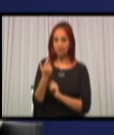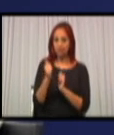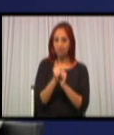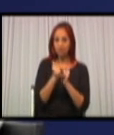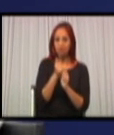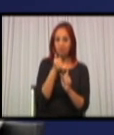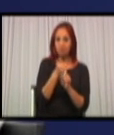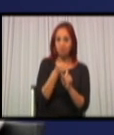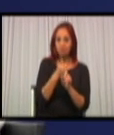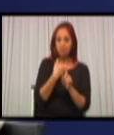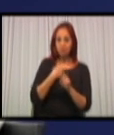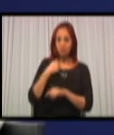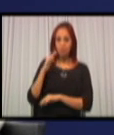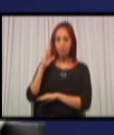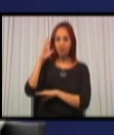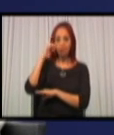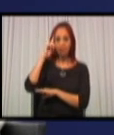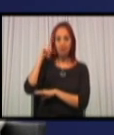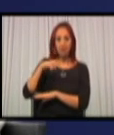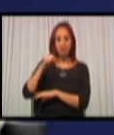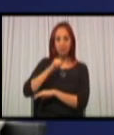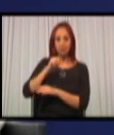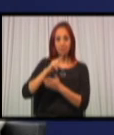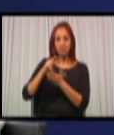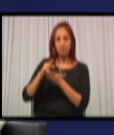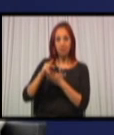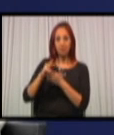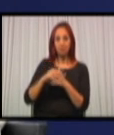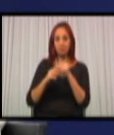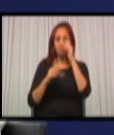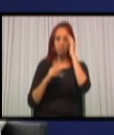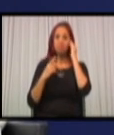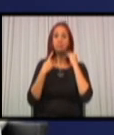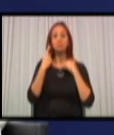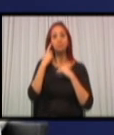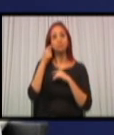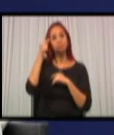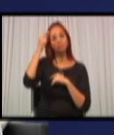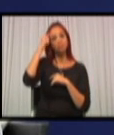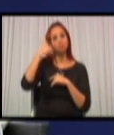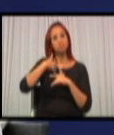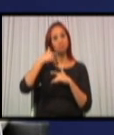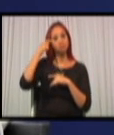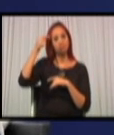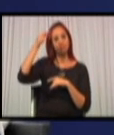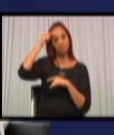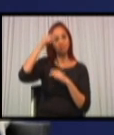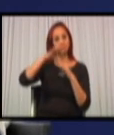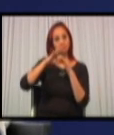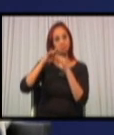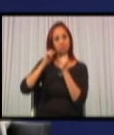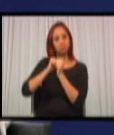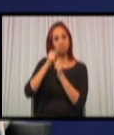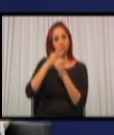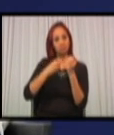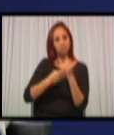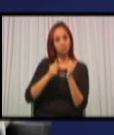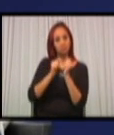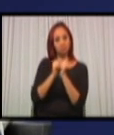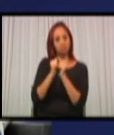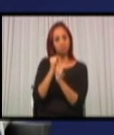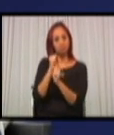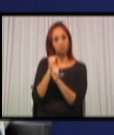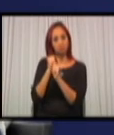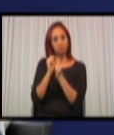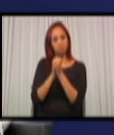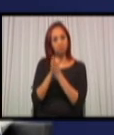mismas que me voy a comprometer para San Mateo, para gobernar, para tener un gobierno que es con mística, con trabajo,